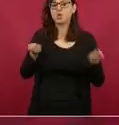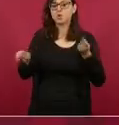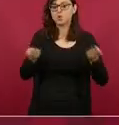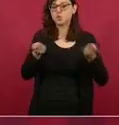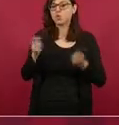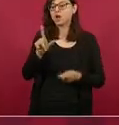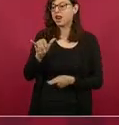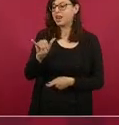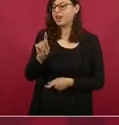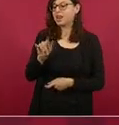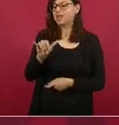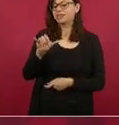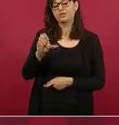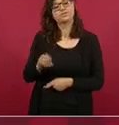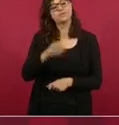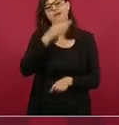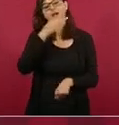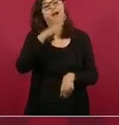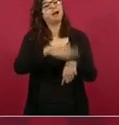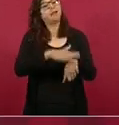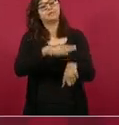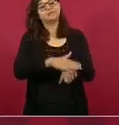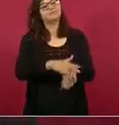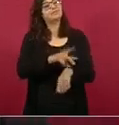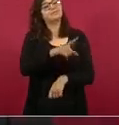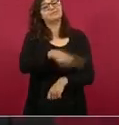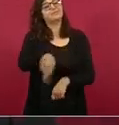apropiarse de este mineral estratégico.